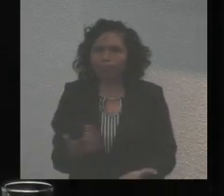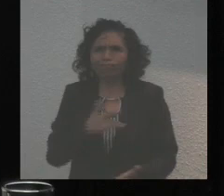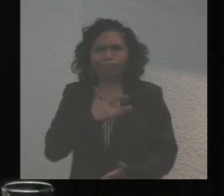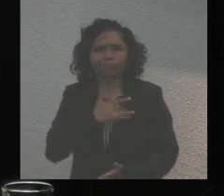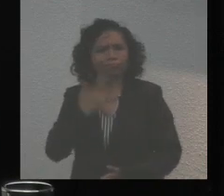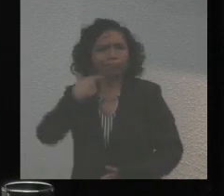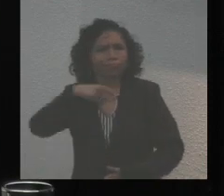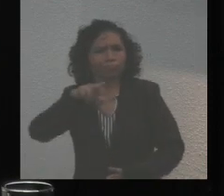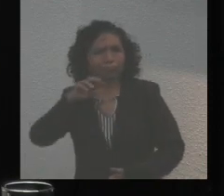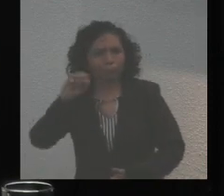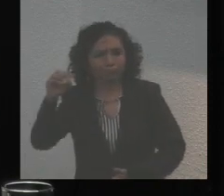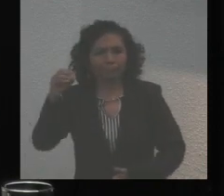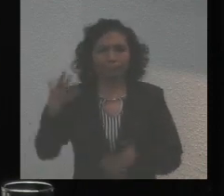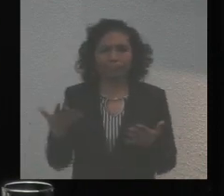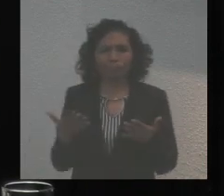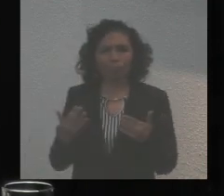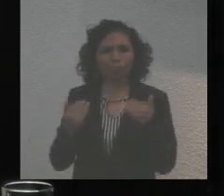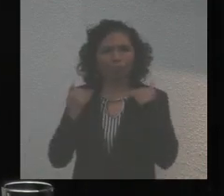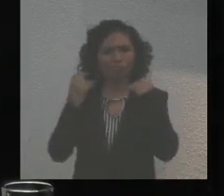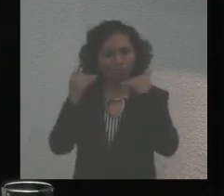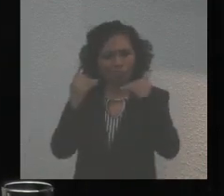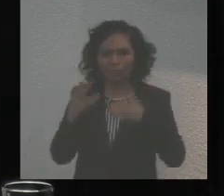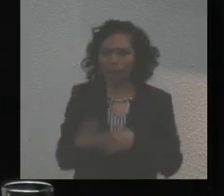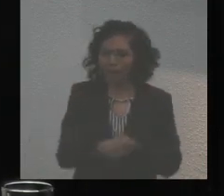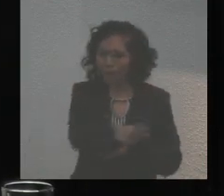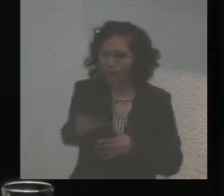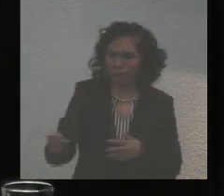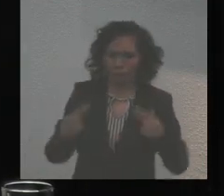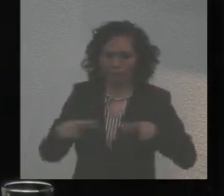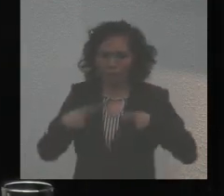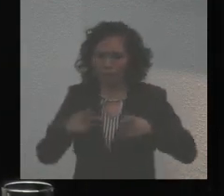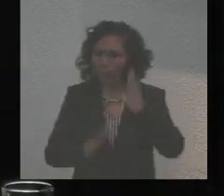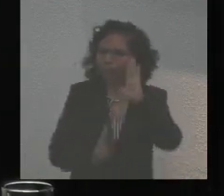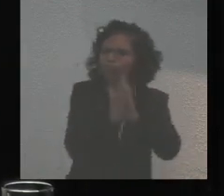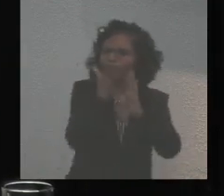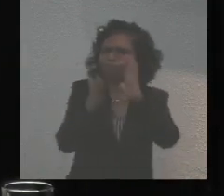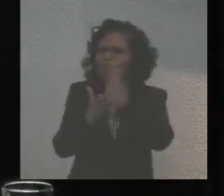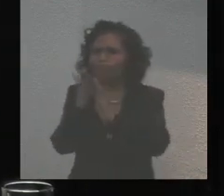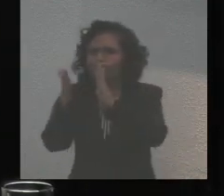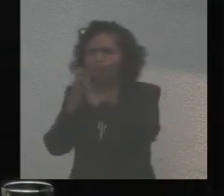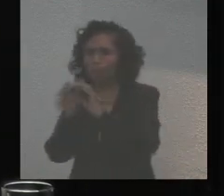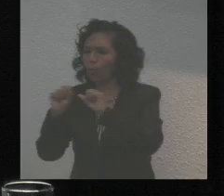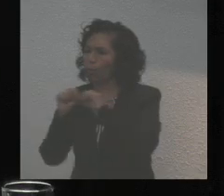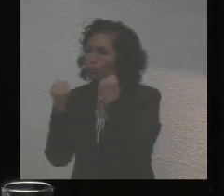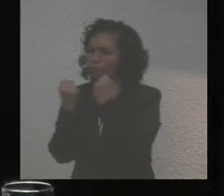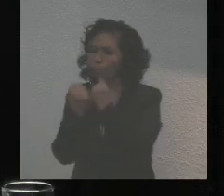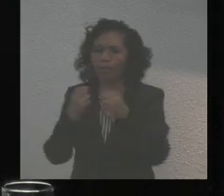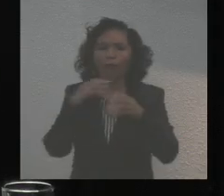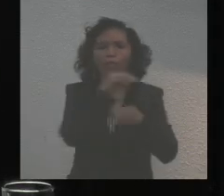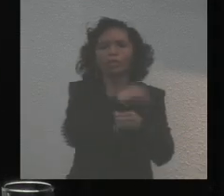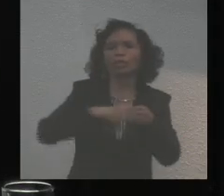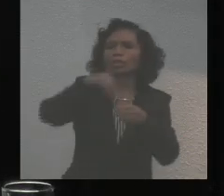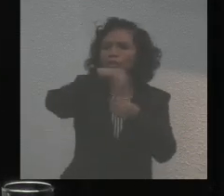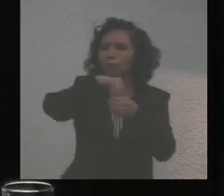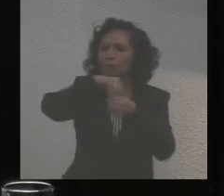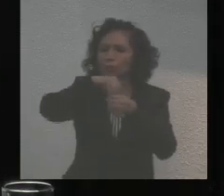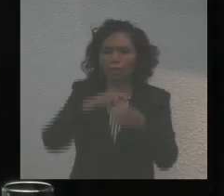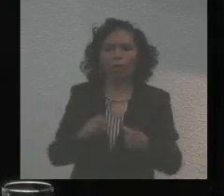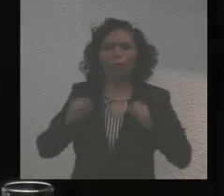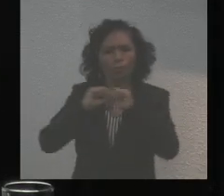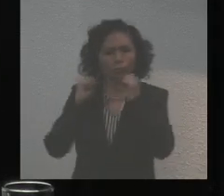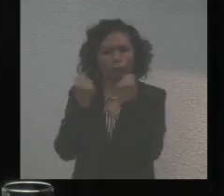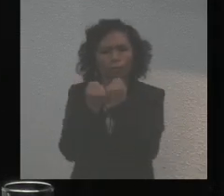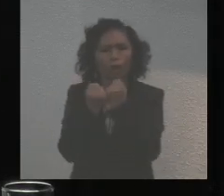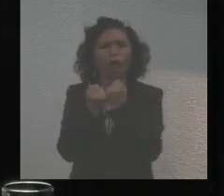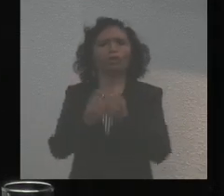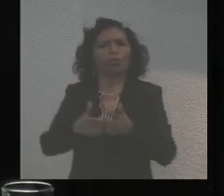que devolverle la potestad al pueblo para construir una sociedad incluyente, una sociedad justa.